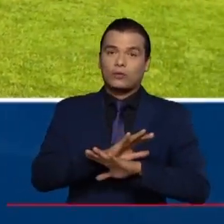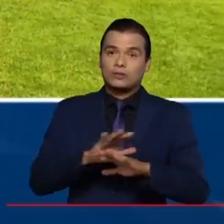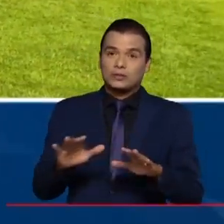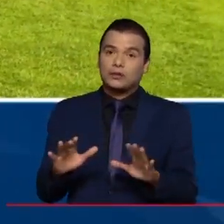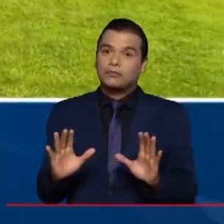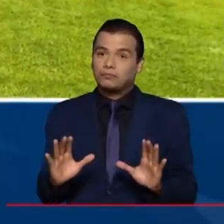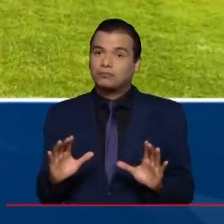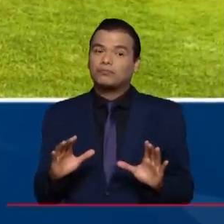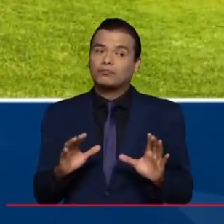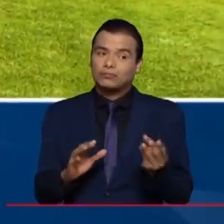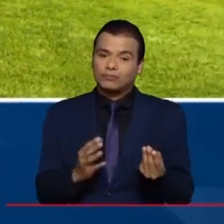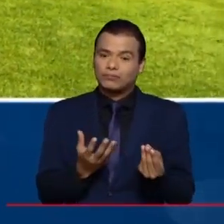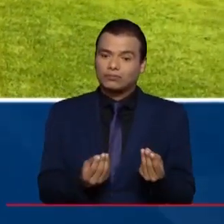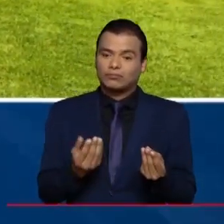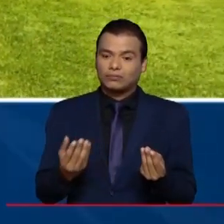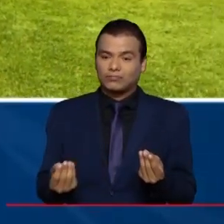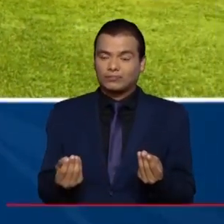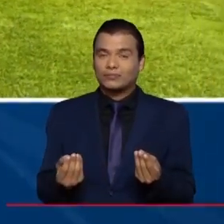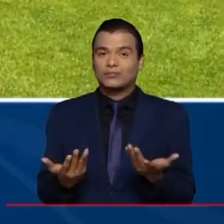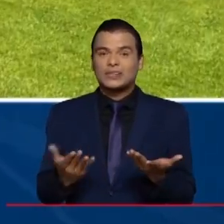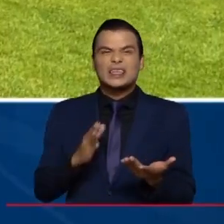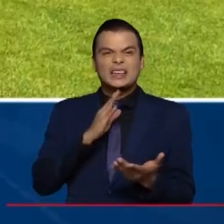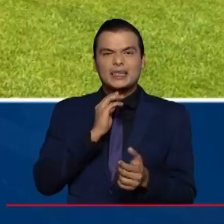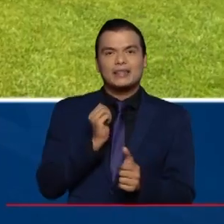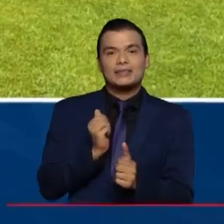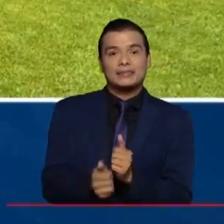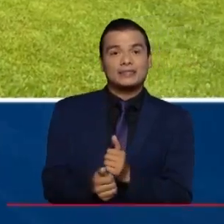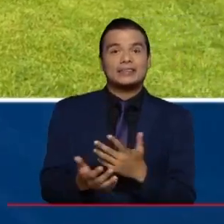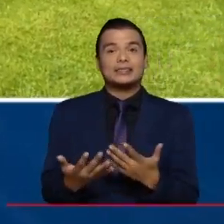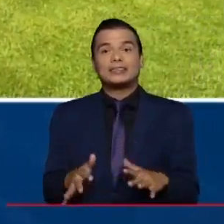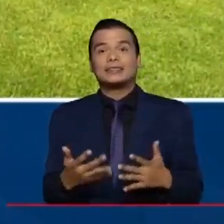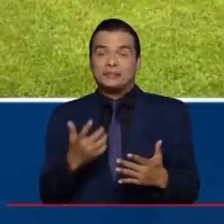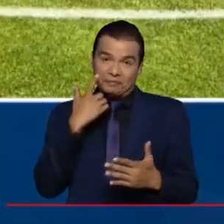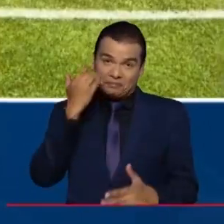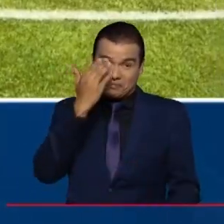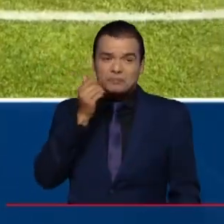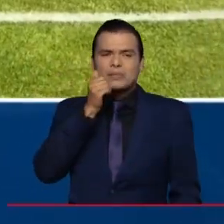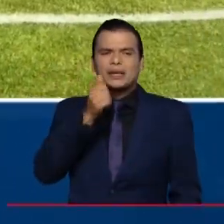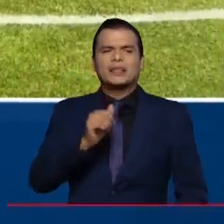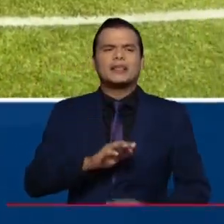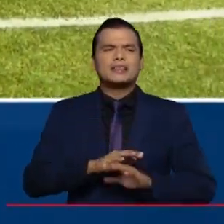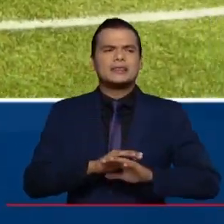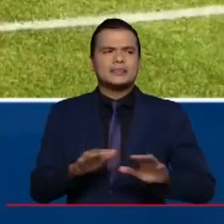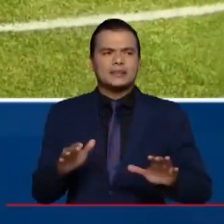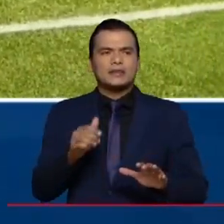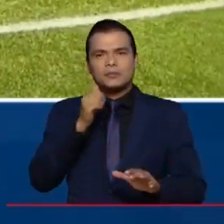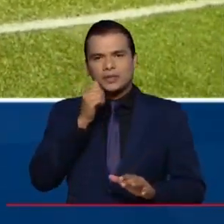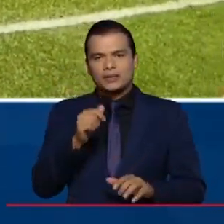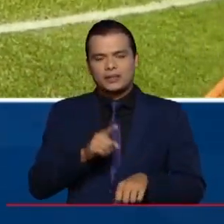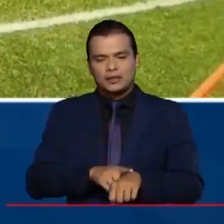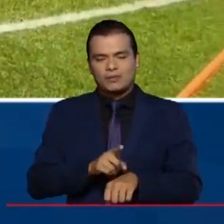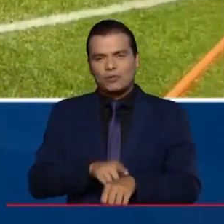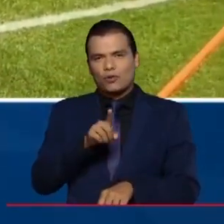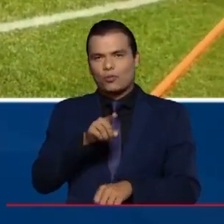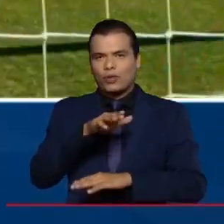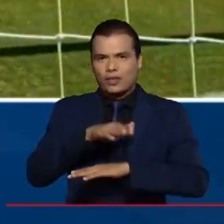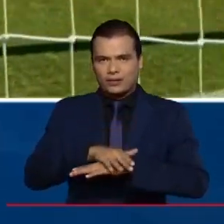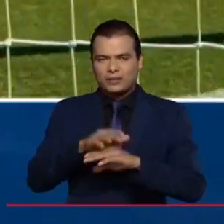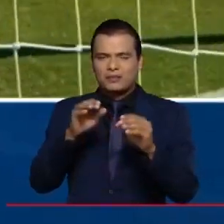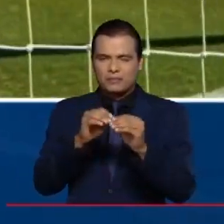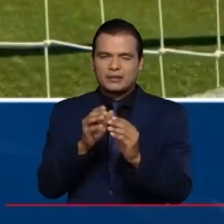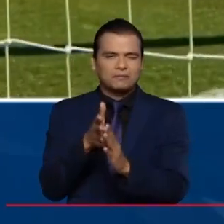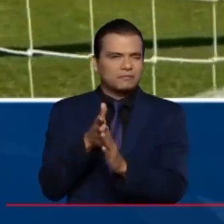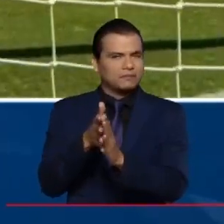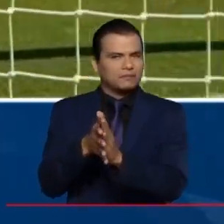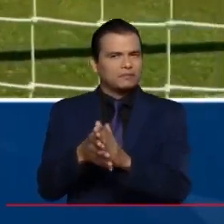matemáticamente están peleando por ese último disponible al Mundial de Indonesia mañana en la emisión de la una de la tarde nos vemos para